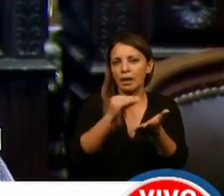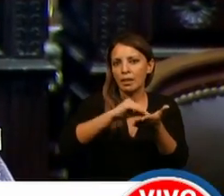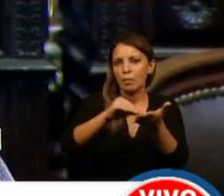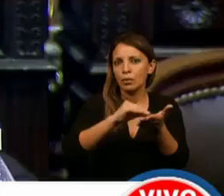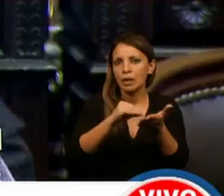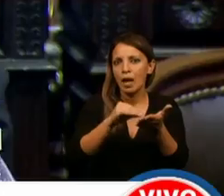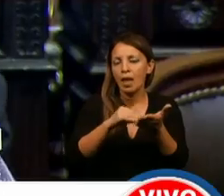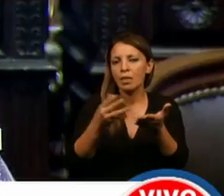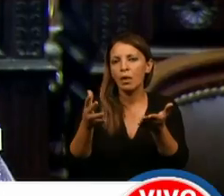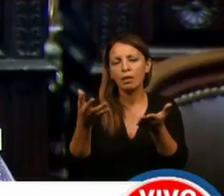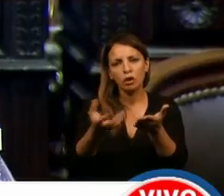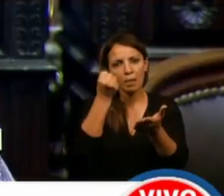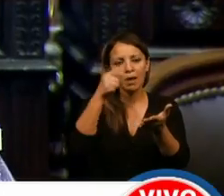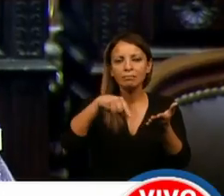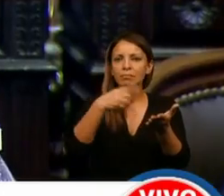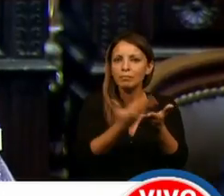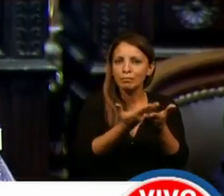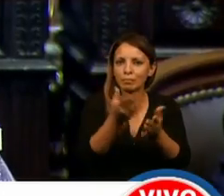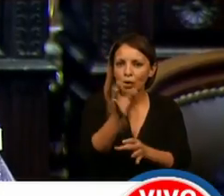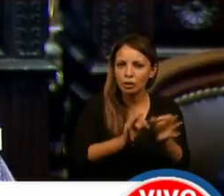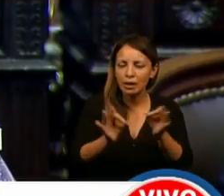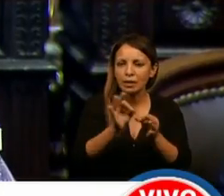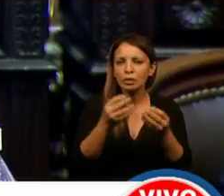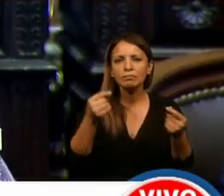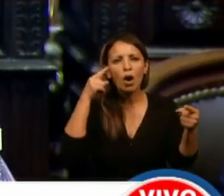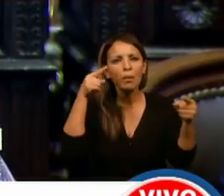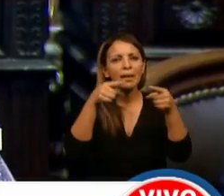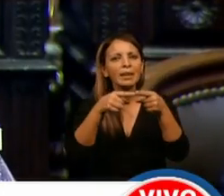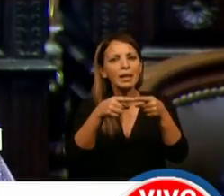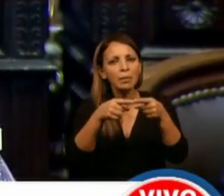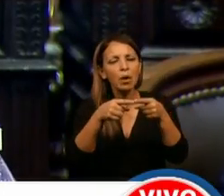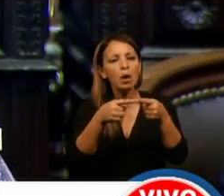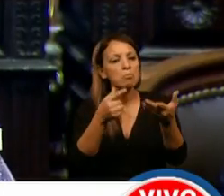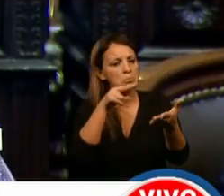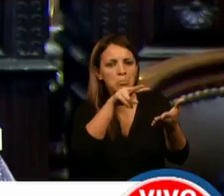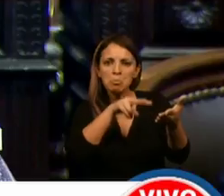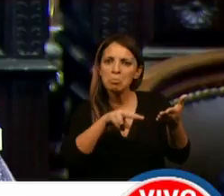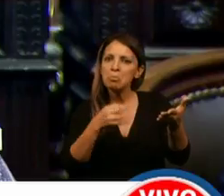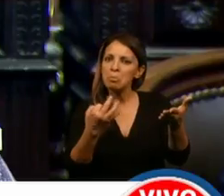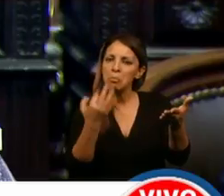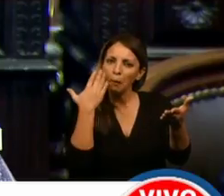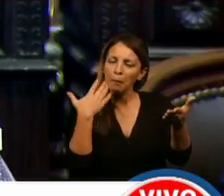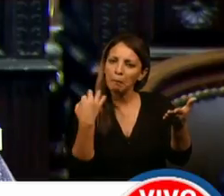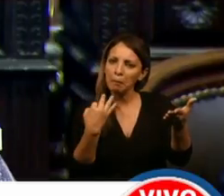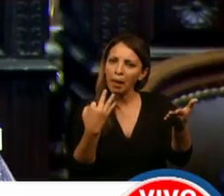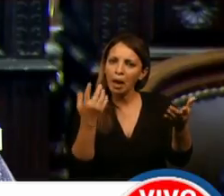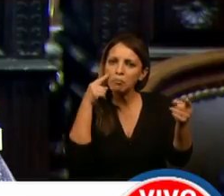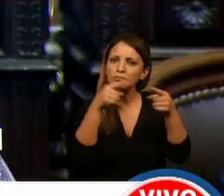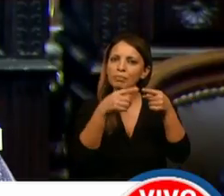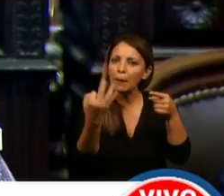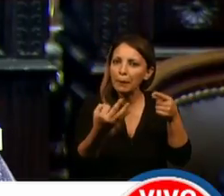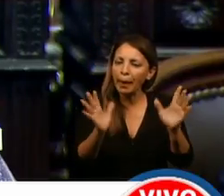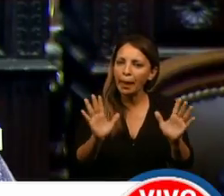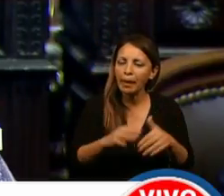esta disposición o esta iniciativa es un objetivo razonable es un objetivo noble está muy